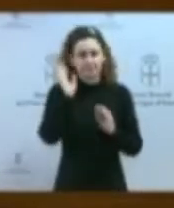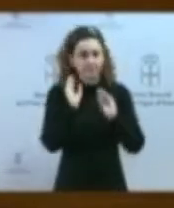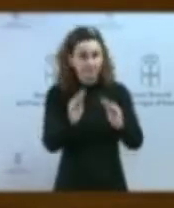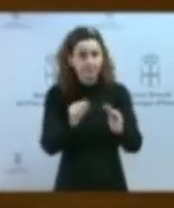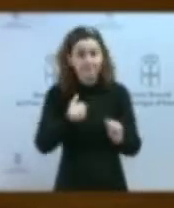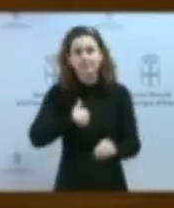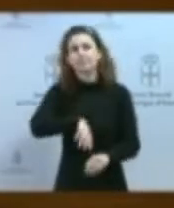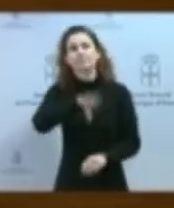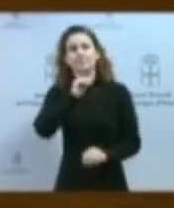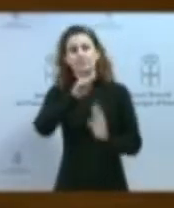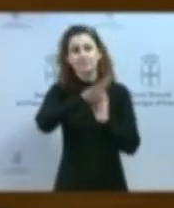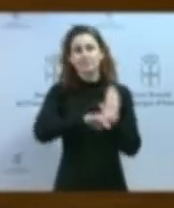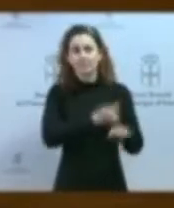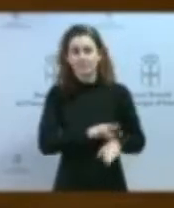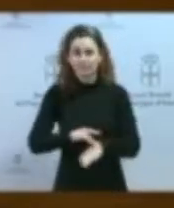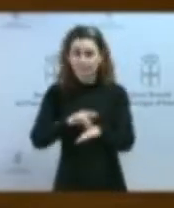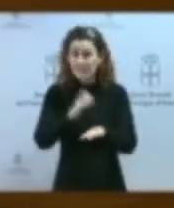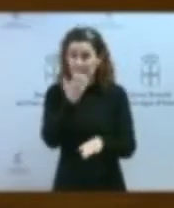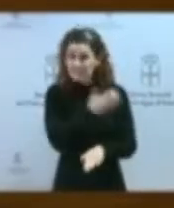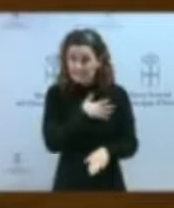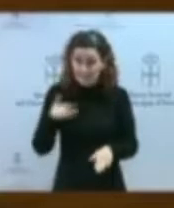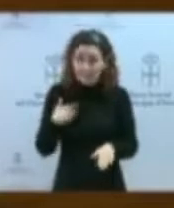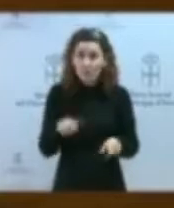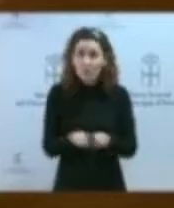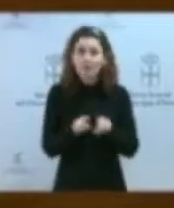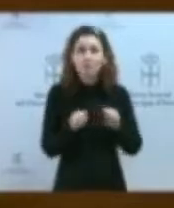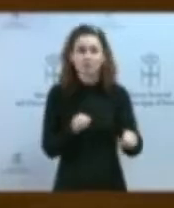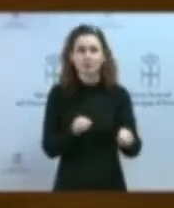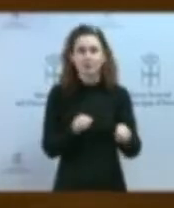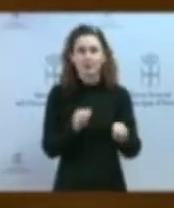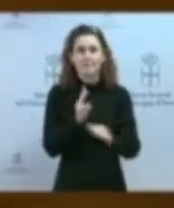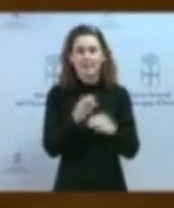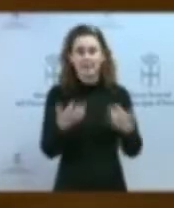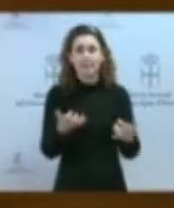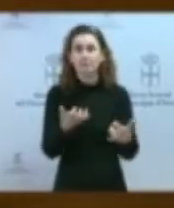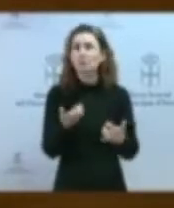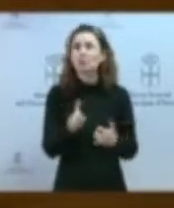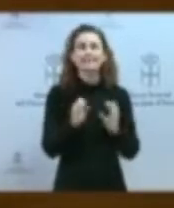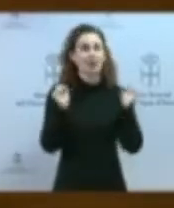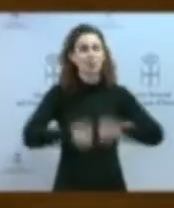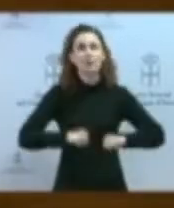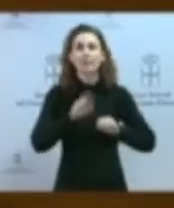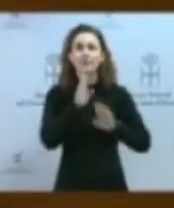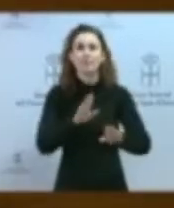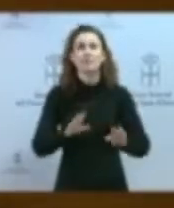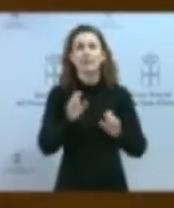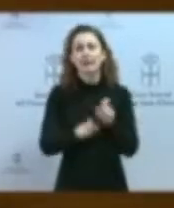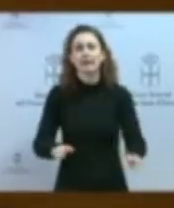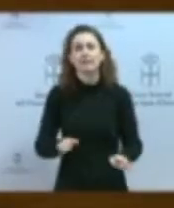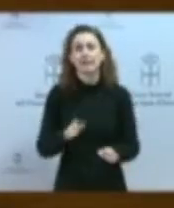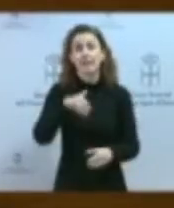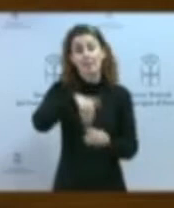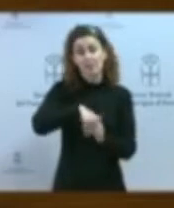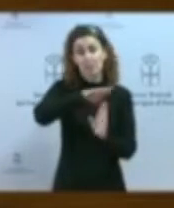orientarnos por la aritmética parlamentaria y no por esos acuerdos con la ciudadanía que estaban en un programa electoral, ¿no? Y es un discurso, desde nuestro punto de vista,